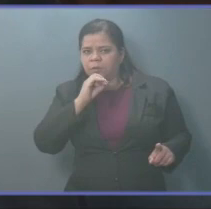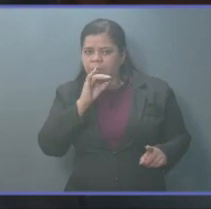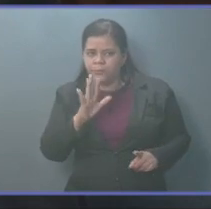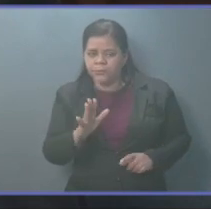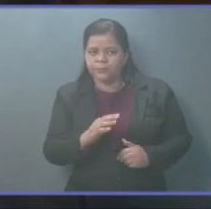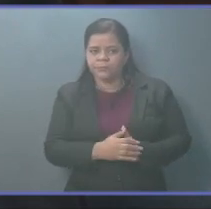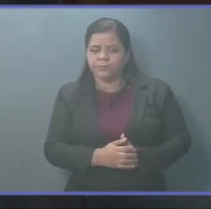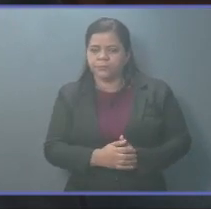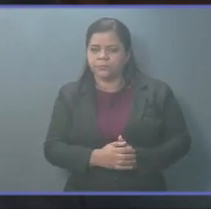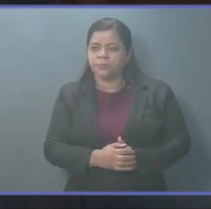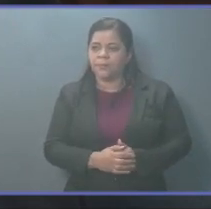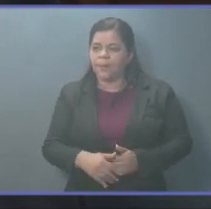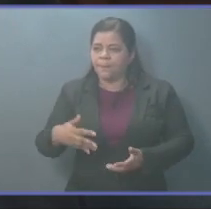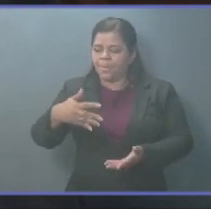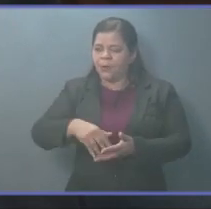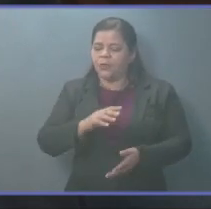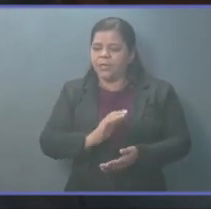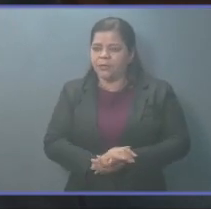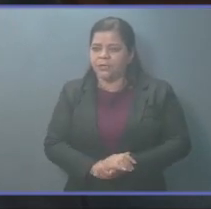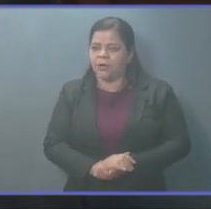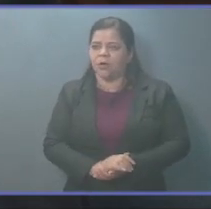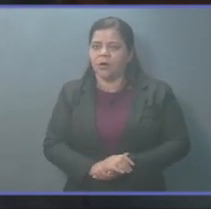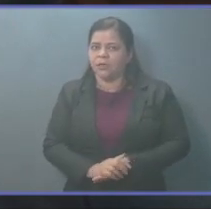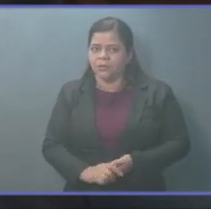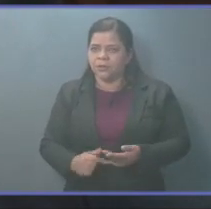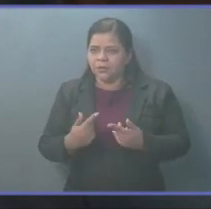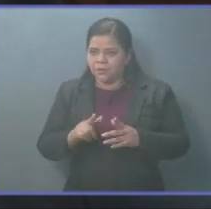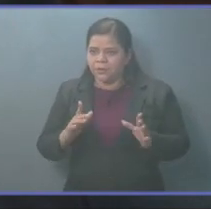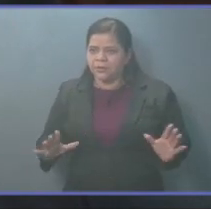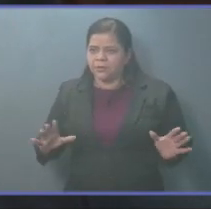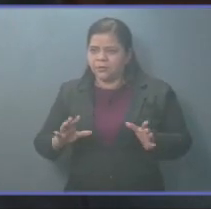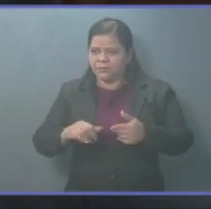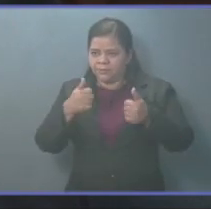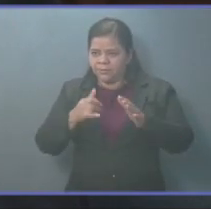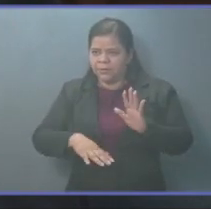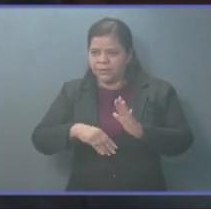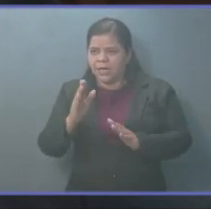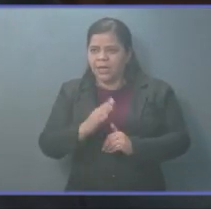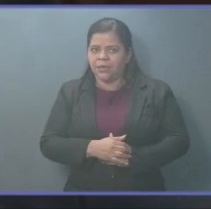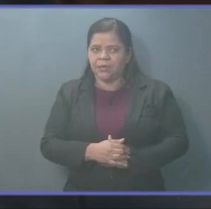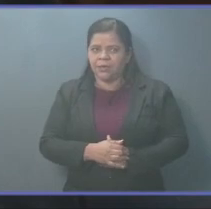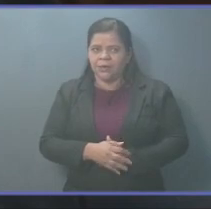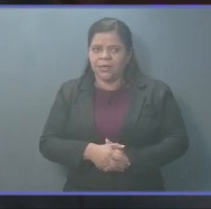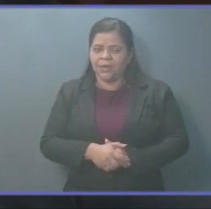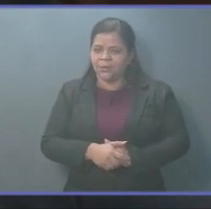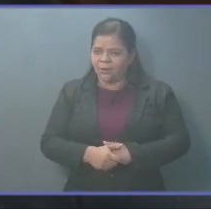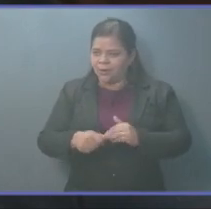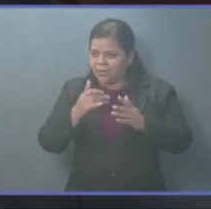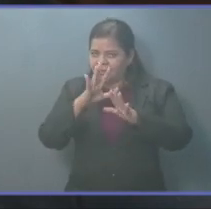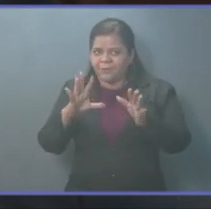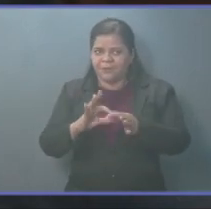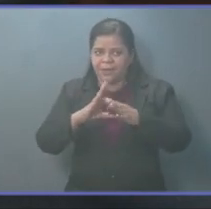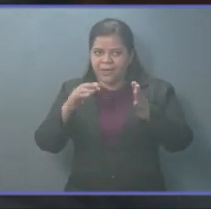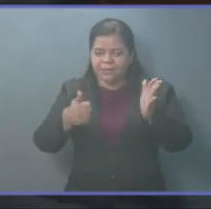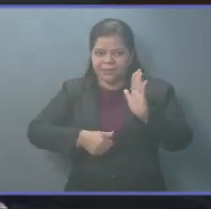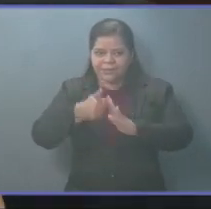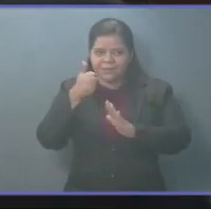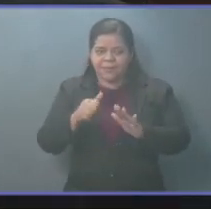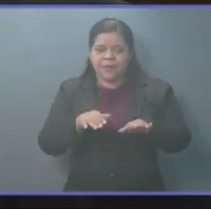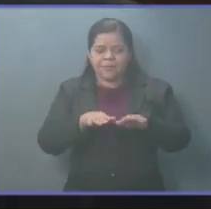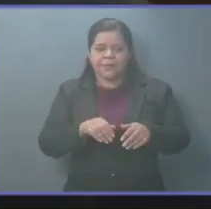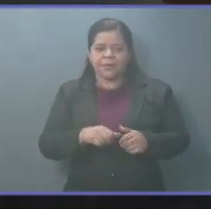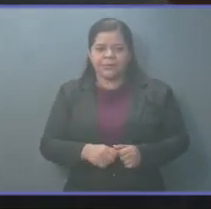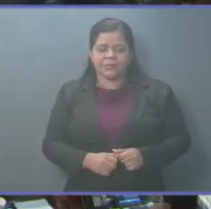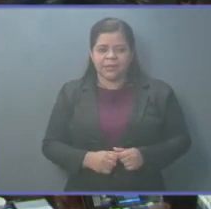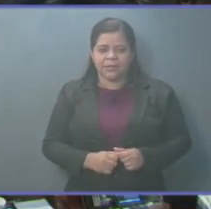integridad militar al pueblo salvadoreño si esto es decoroso y democrático, sí o no. Gracias,